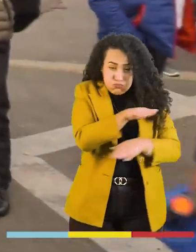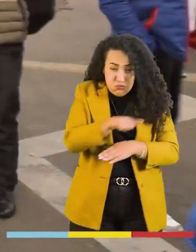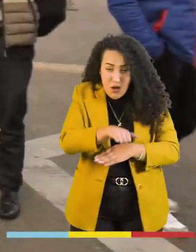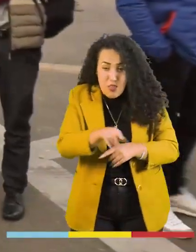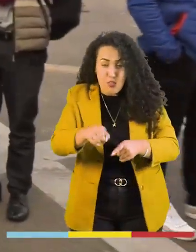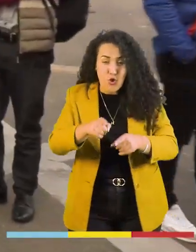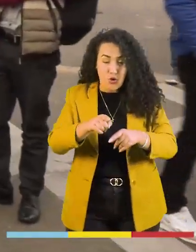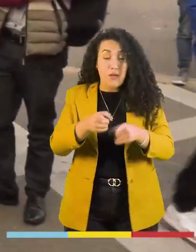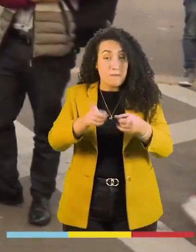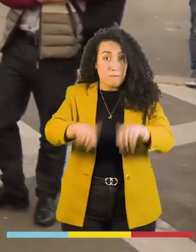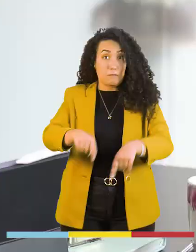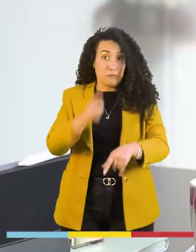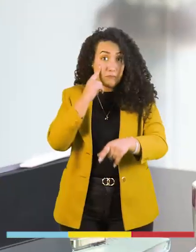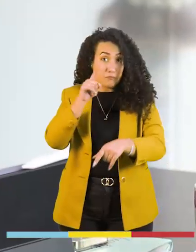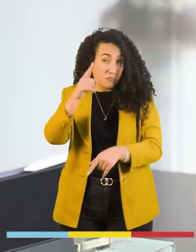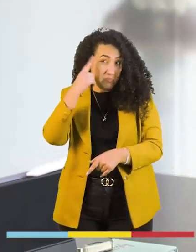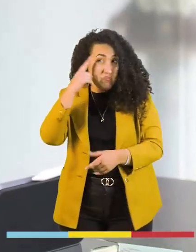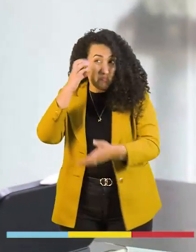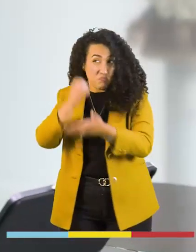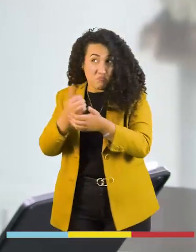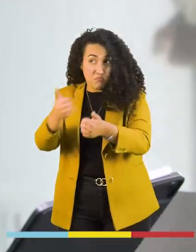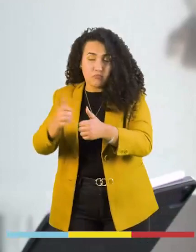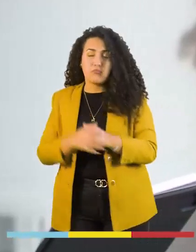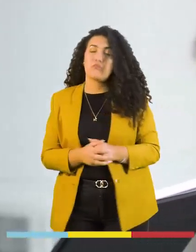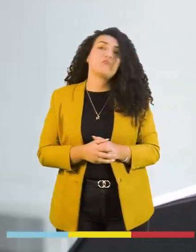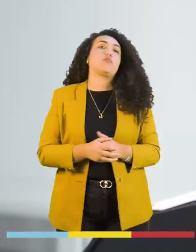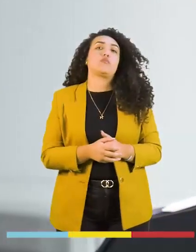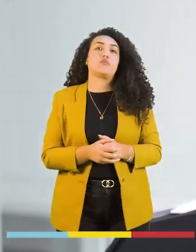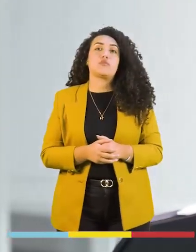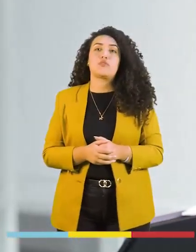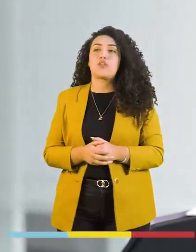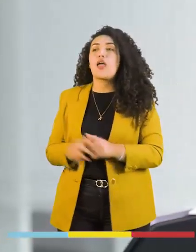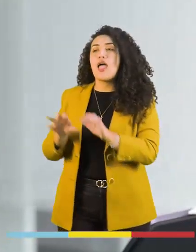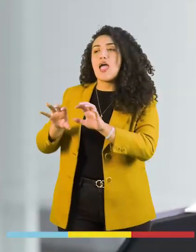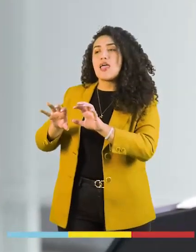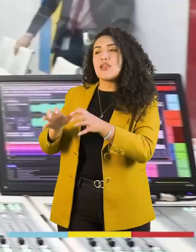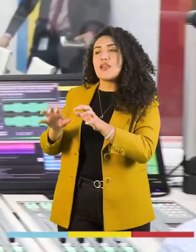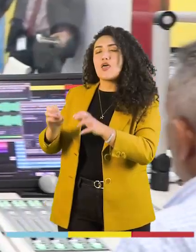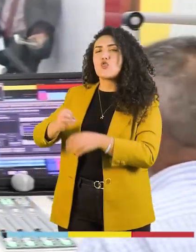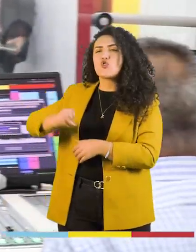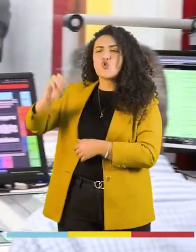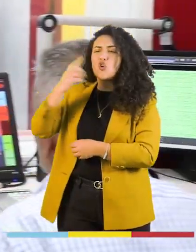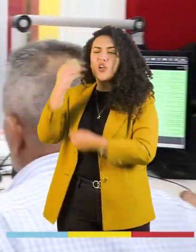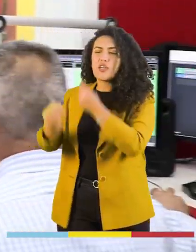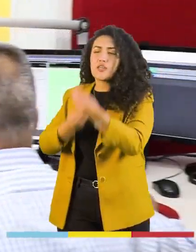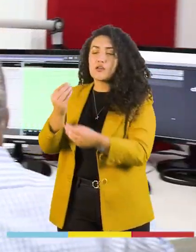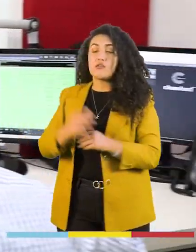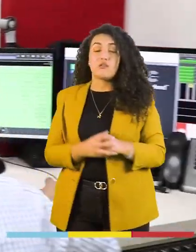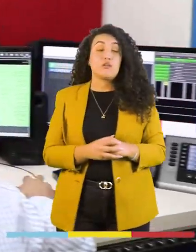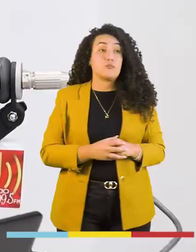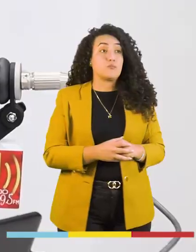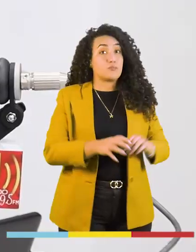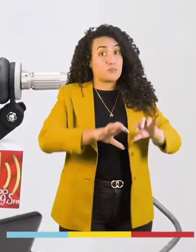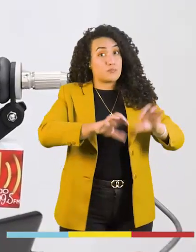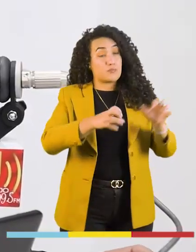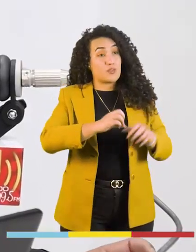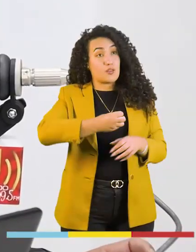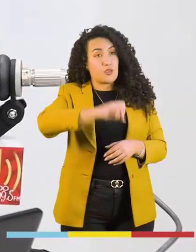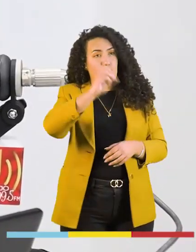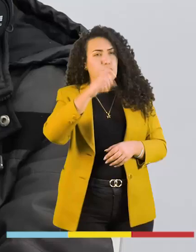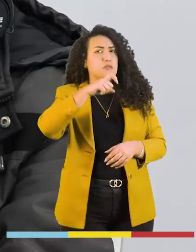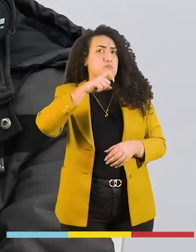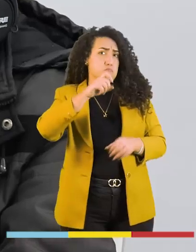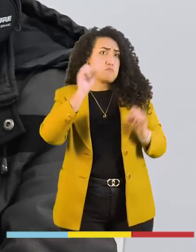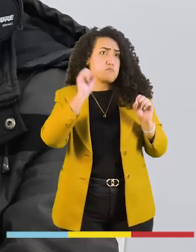llegan del Regiotram, ¿te parece? Listo. Desde el Dorado Radio, ¿qué podemos hacer con el Dorado Radio? Desde el Dorado Radio